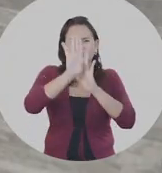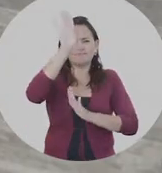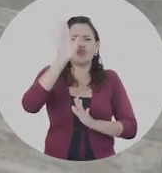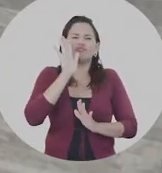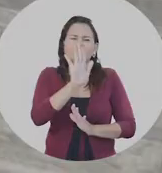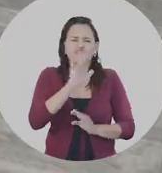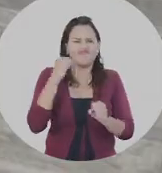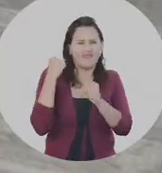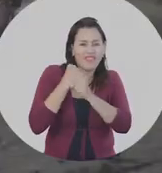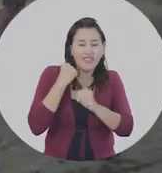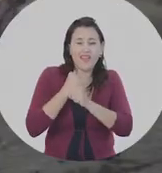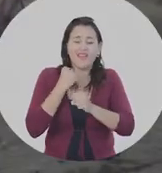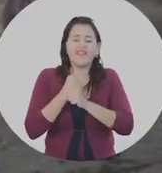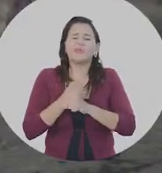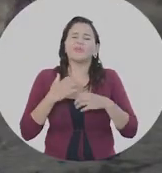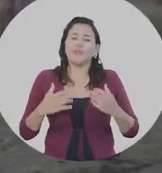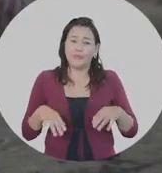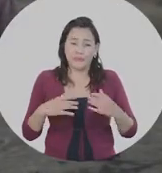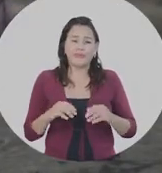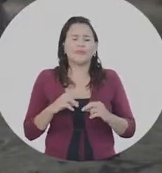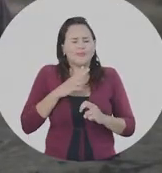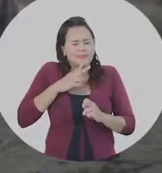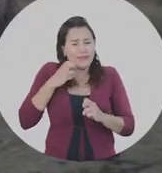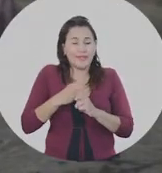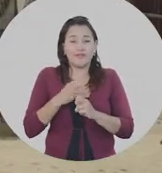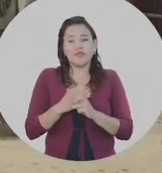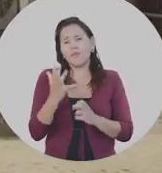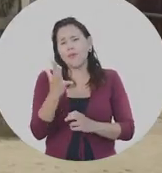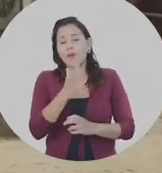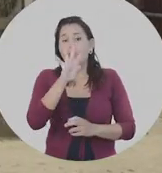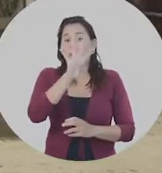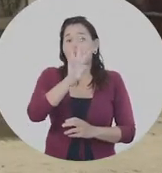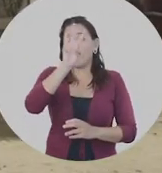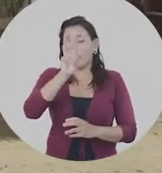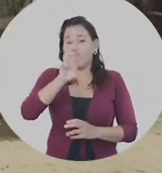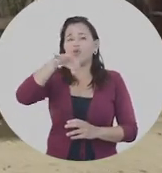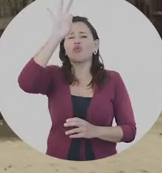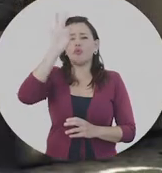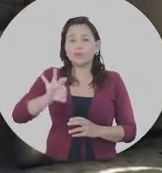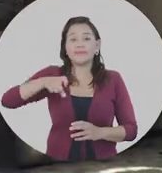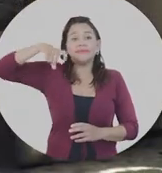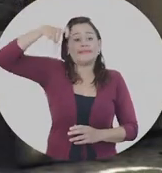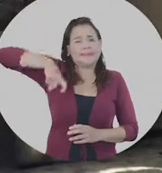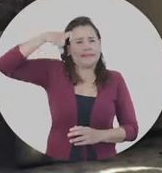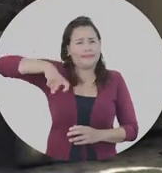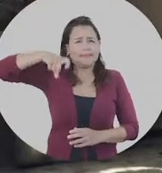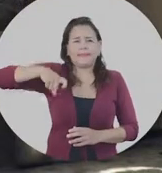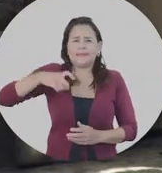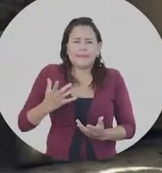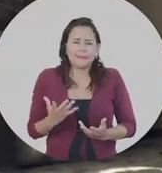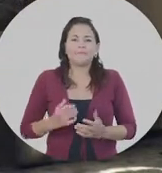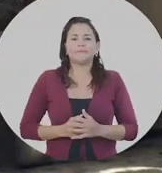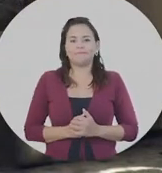y sostenible que le permita cerrar la brecha del 48% de necesidades básicas